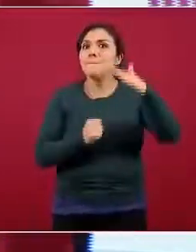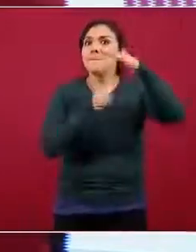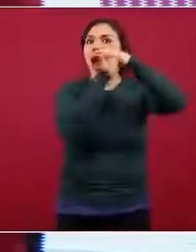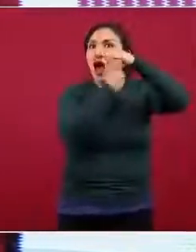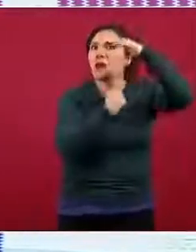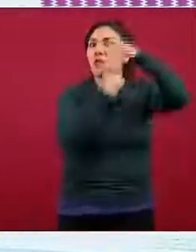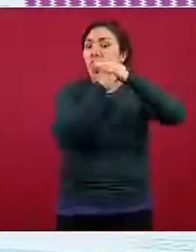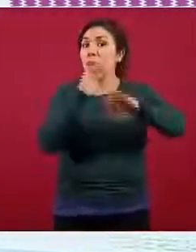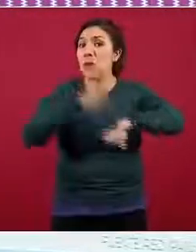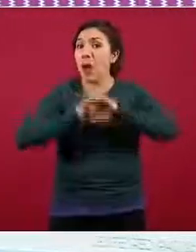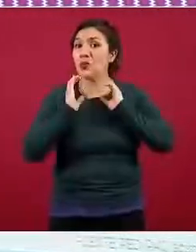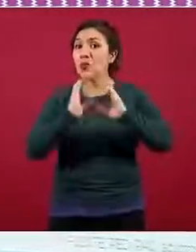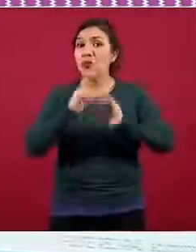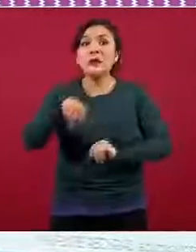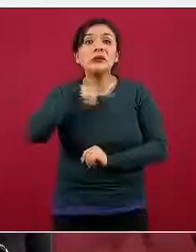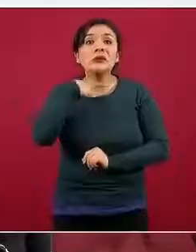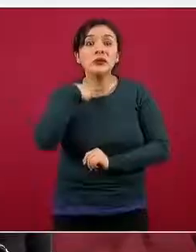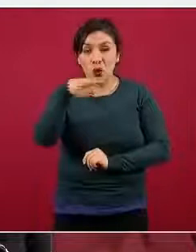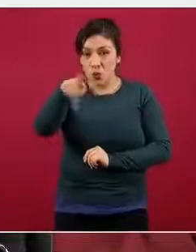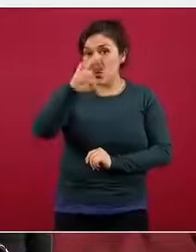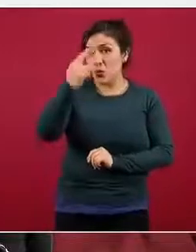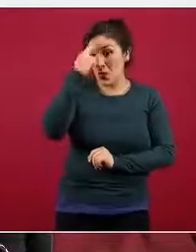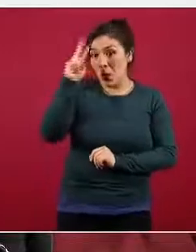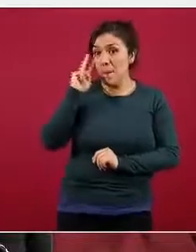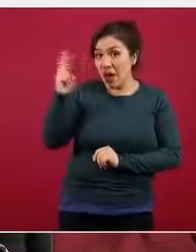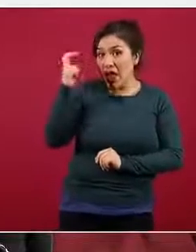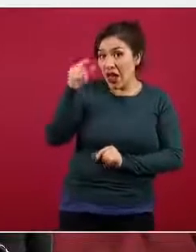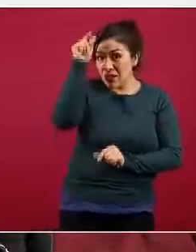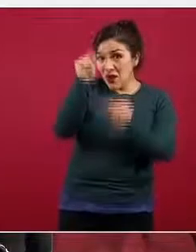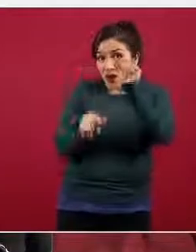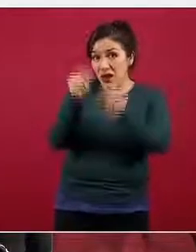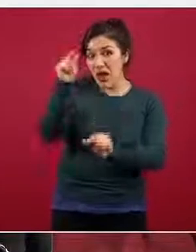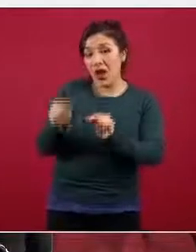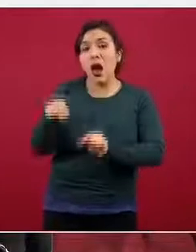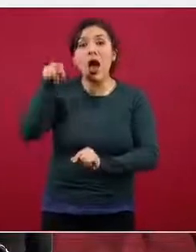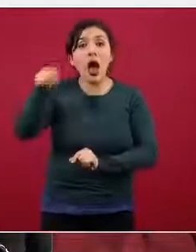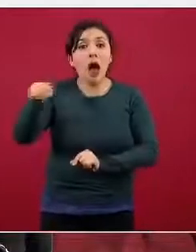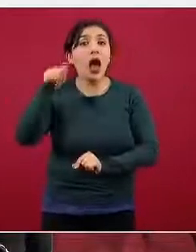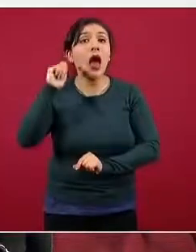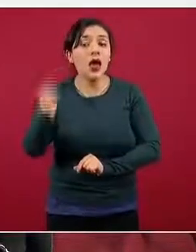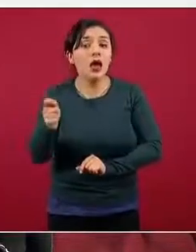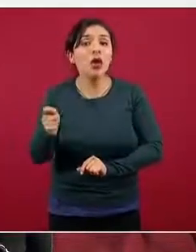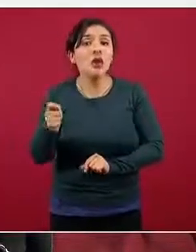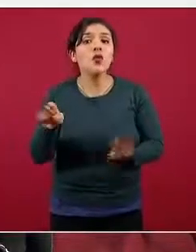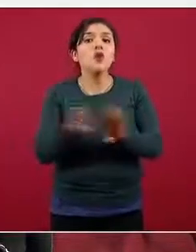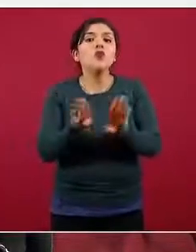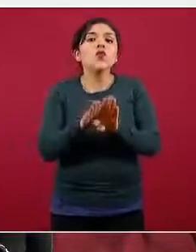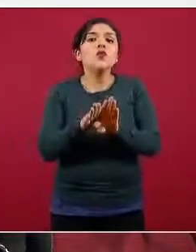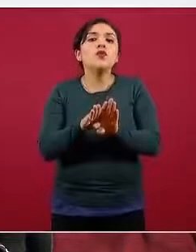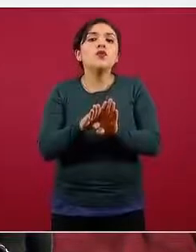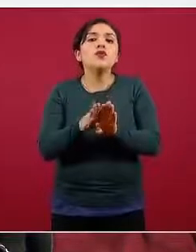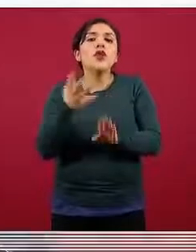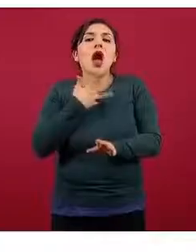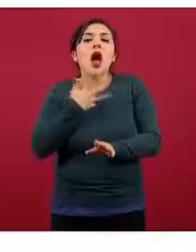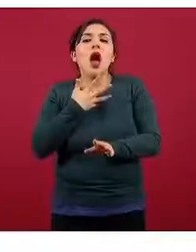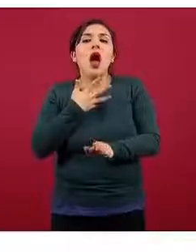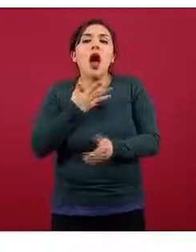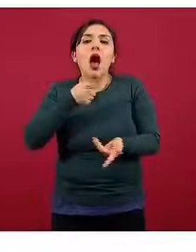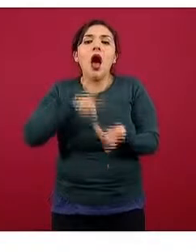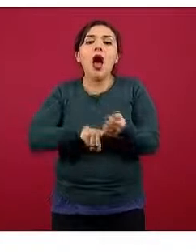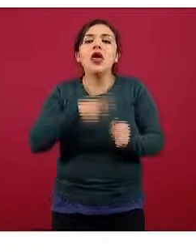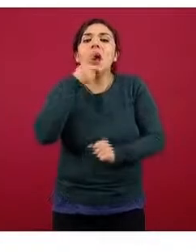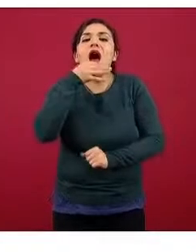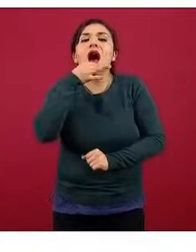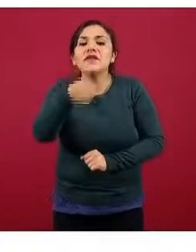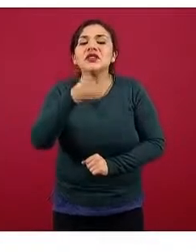alerta. Recuerden, cuando vean estas gráficas, que esto es un... Al final, lo que está diciendo